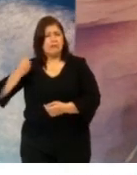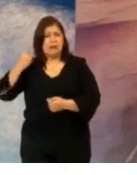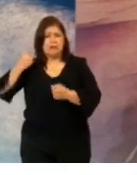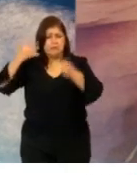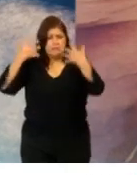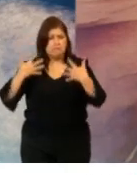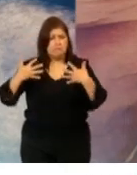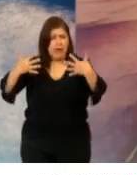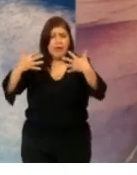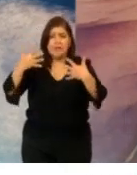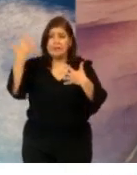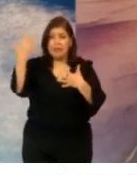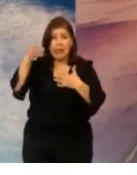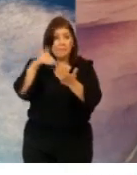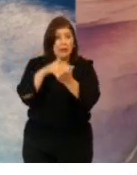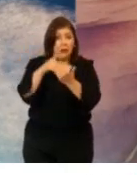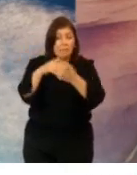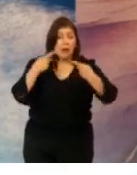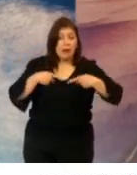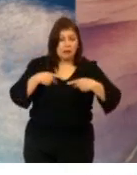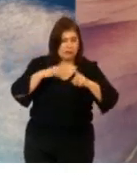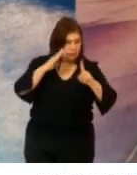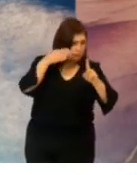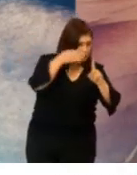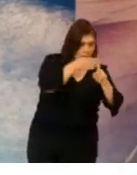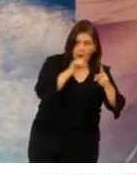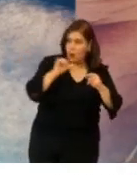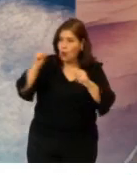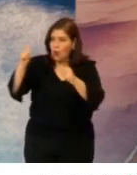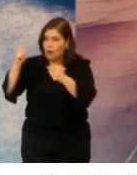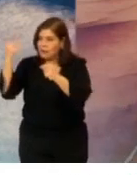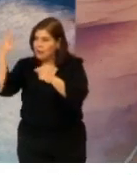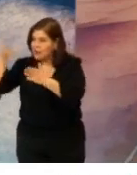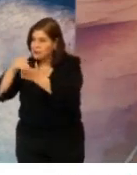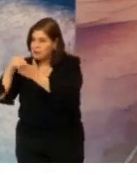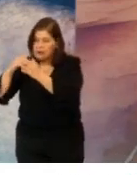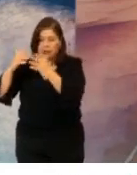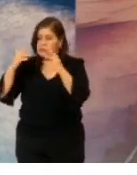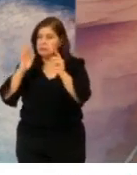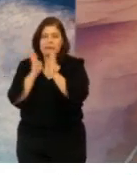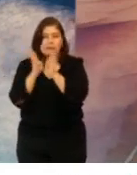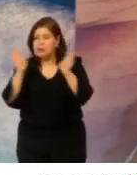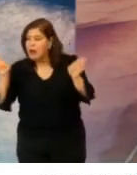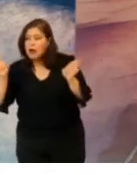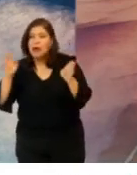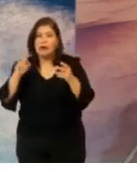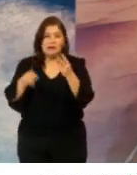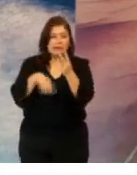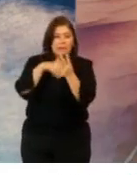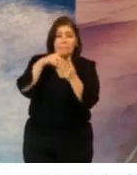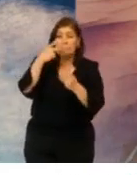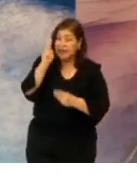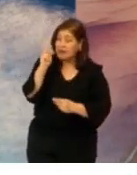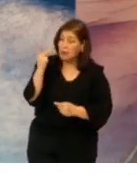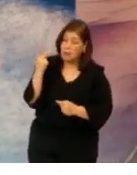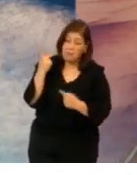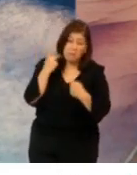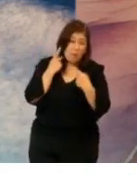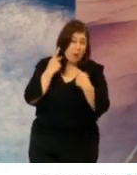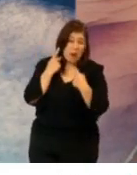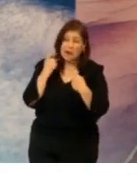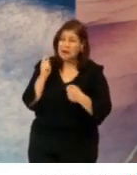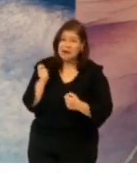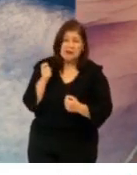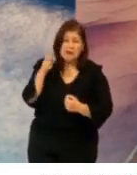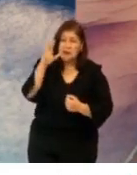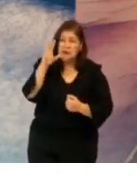personas en una dirección. El otro también es capaz de poner eso. Entonces, ser político no es el problema del